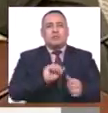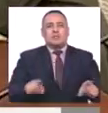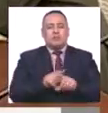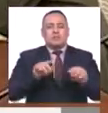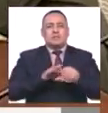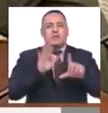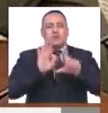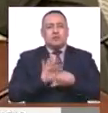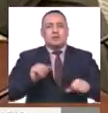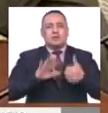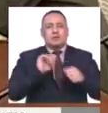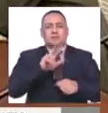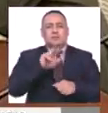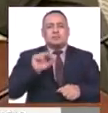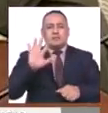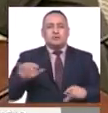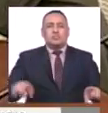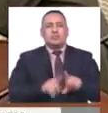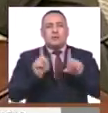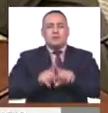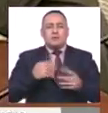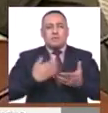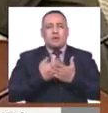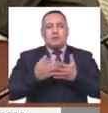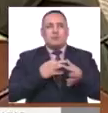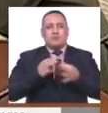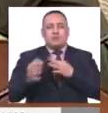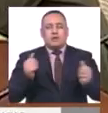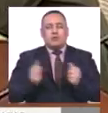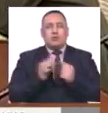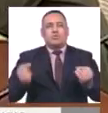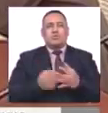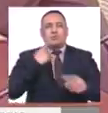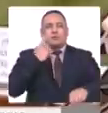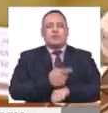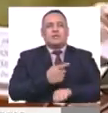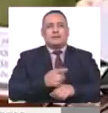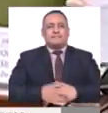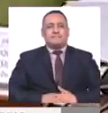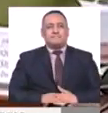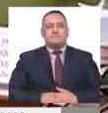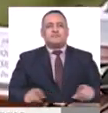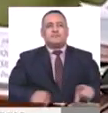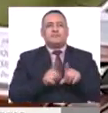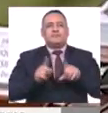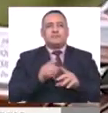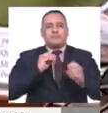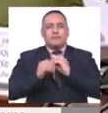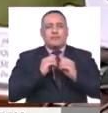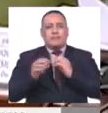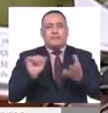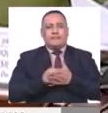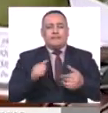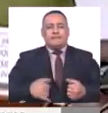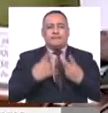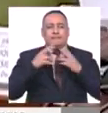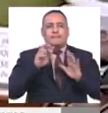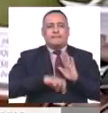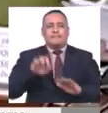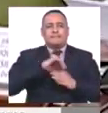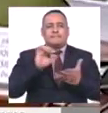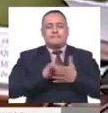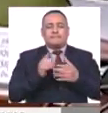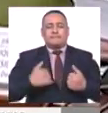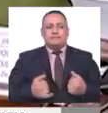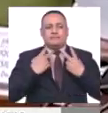Decreto Legislativo 635, para tipificar el delito de amenaza. Estas modificaciones están orientadas a